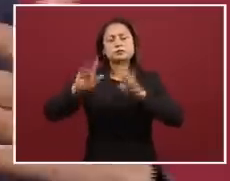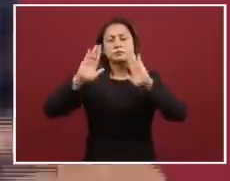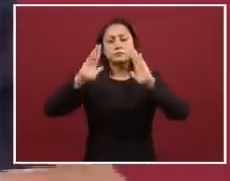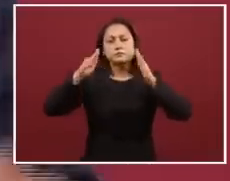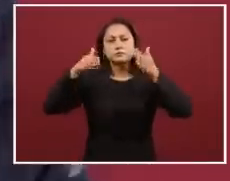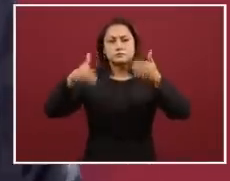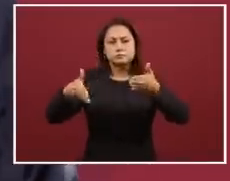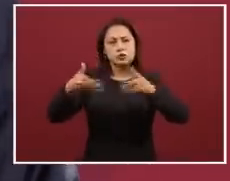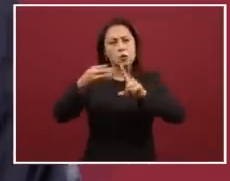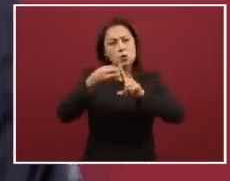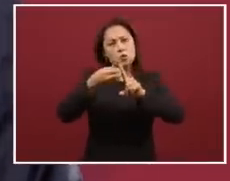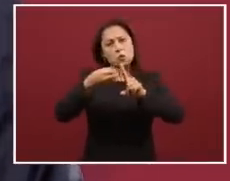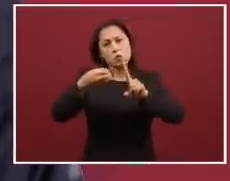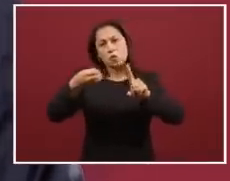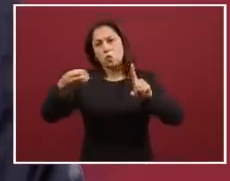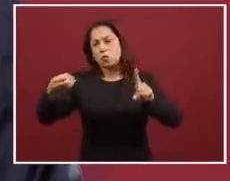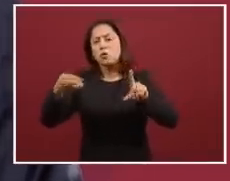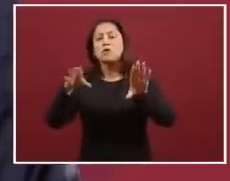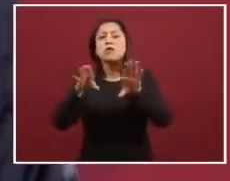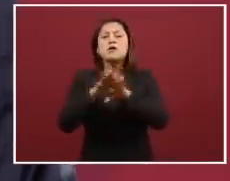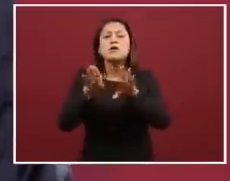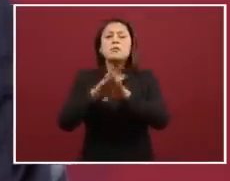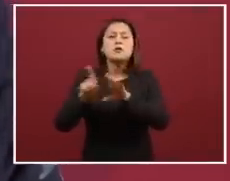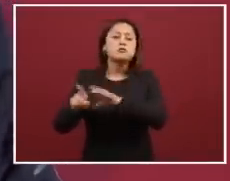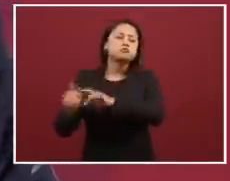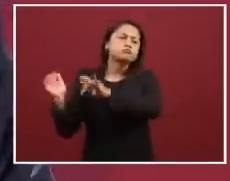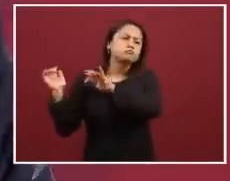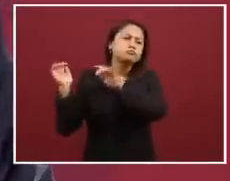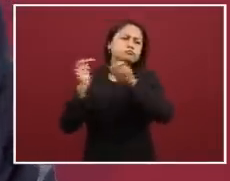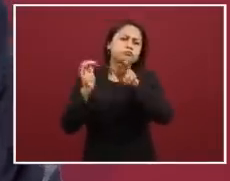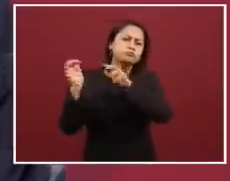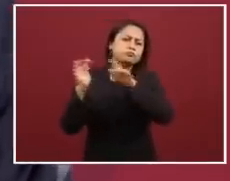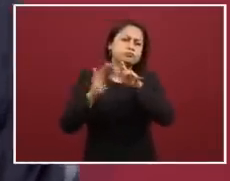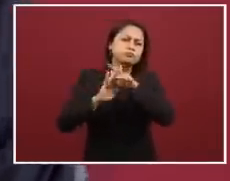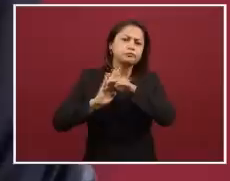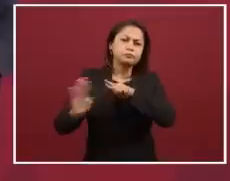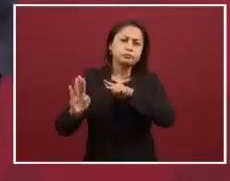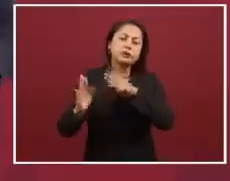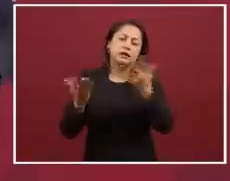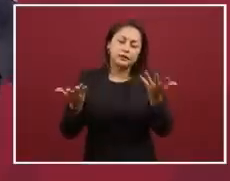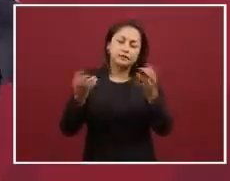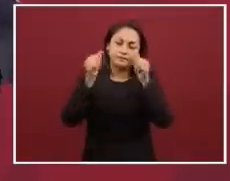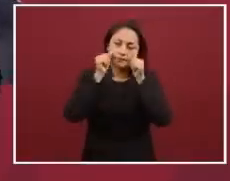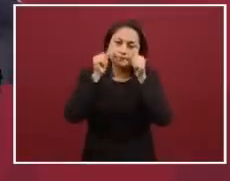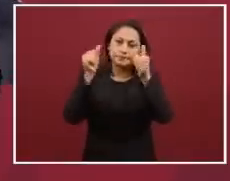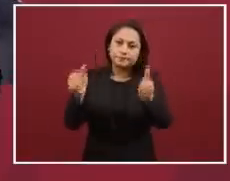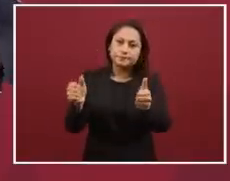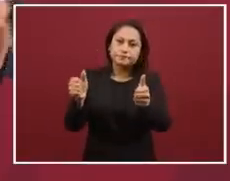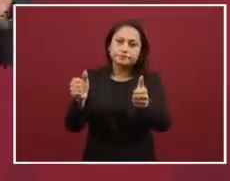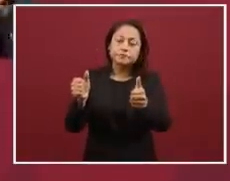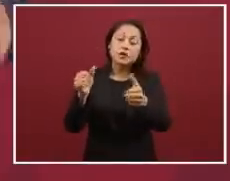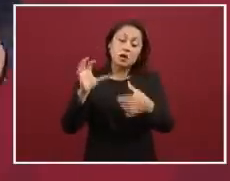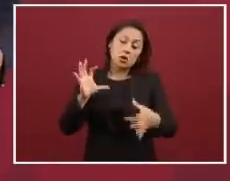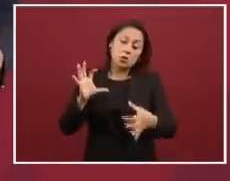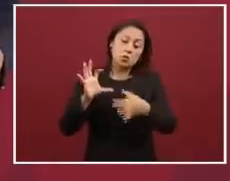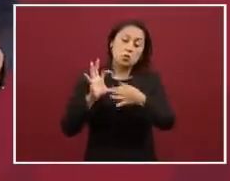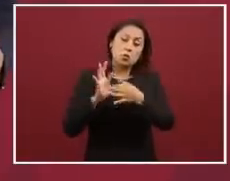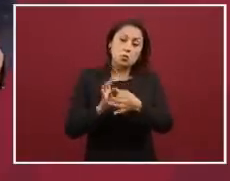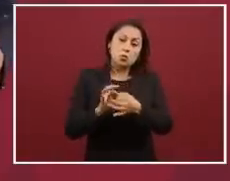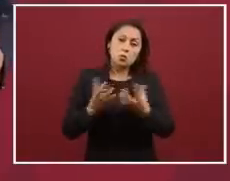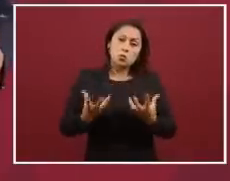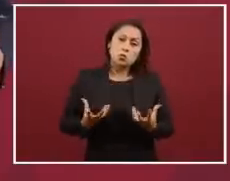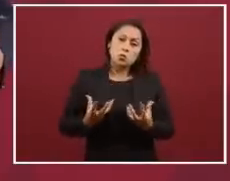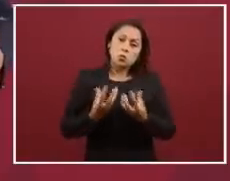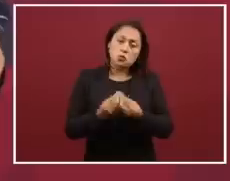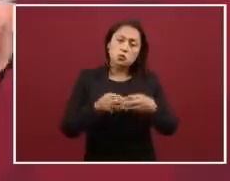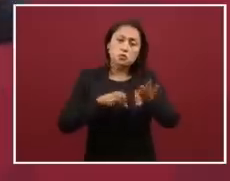manera ordenada el flujo migratorio. Estamos trabajando muy de la mano con el gobierno federal, con el Instituto